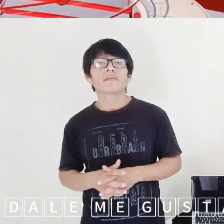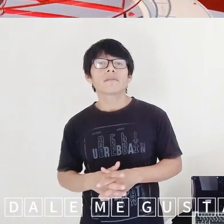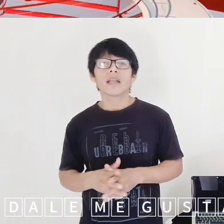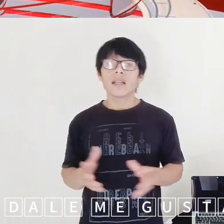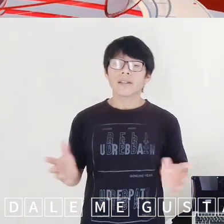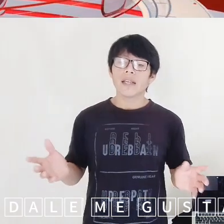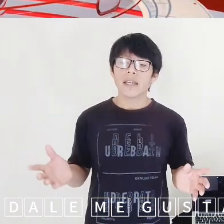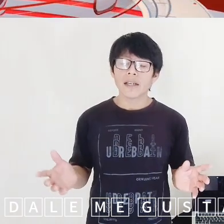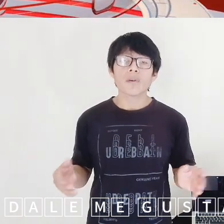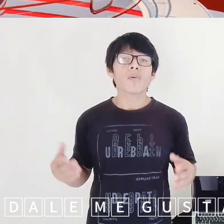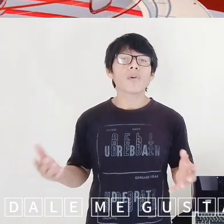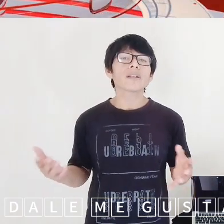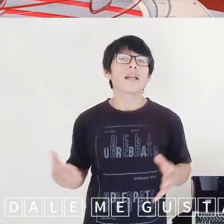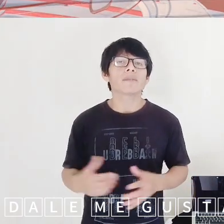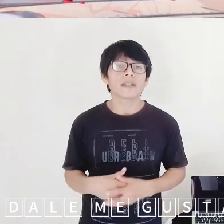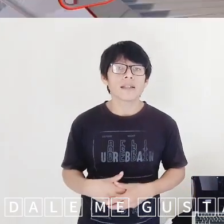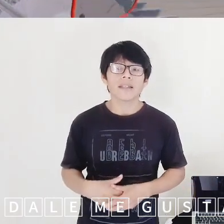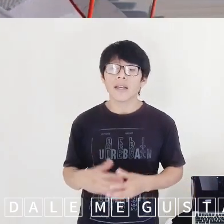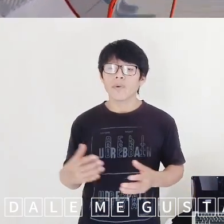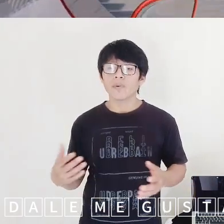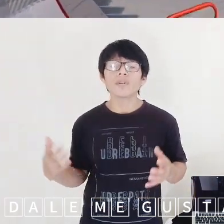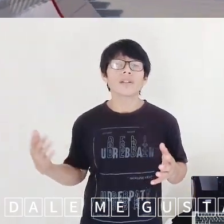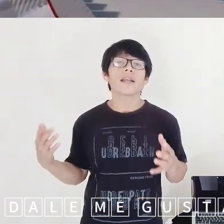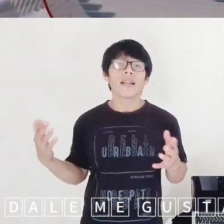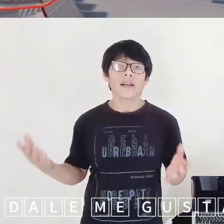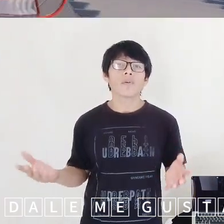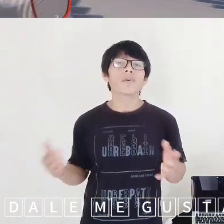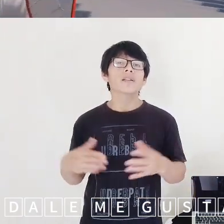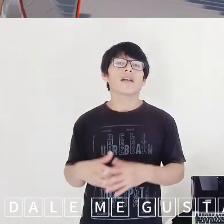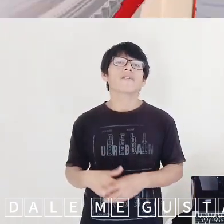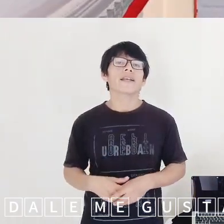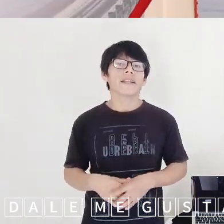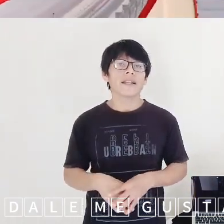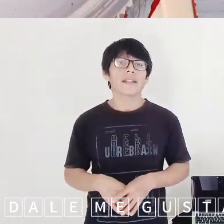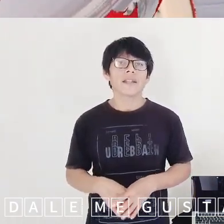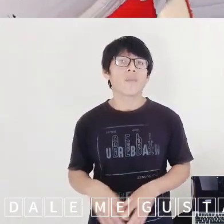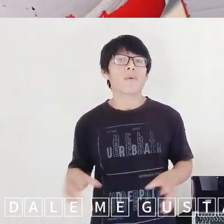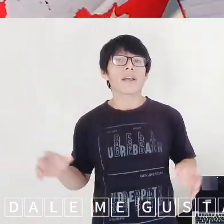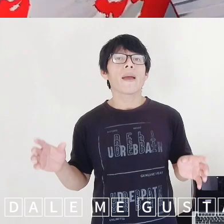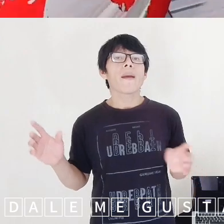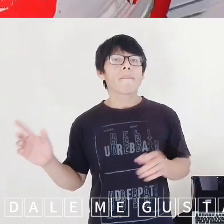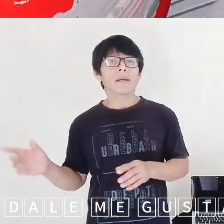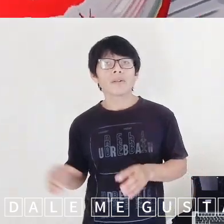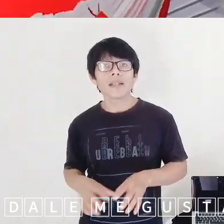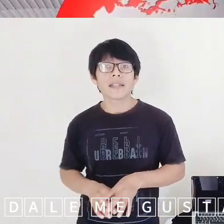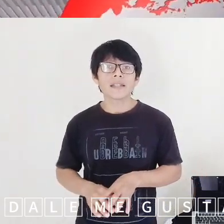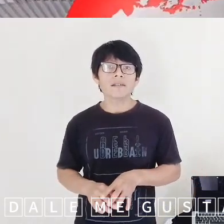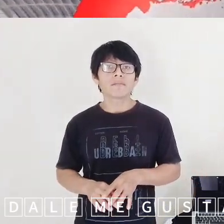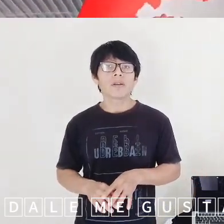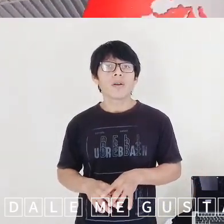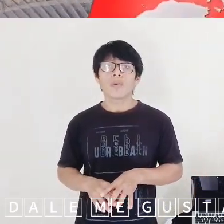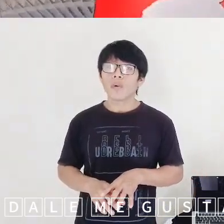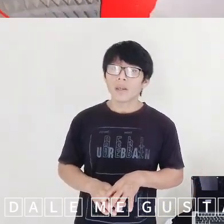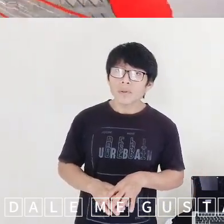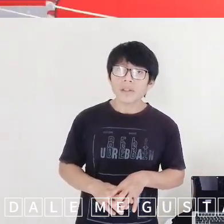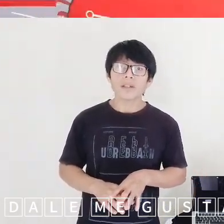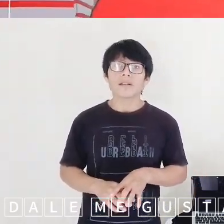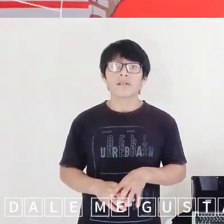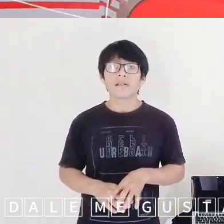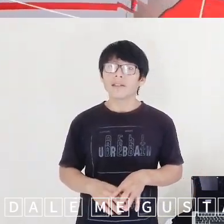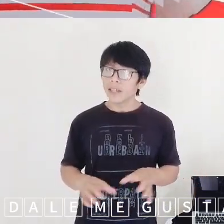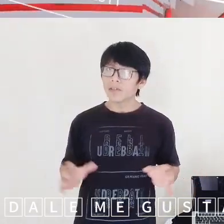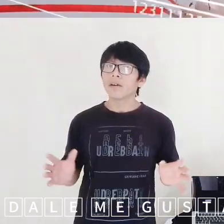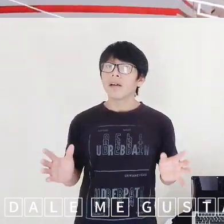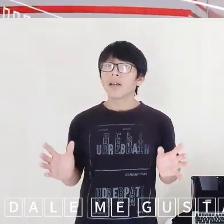él. Se le reconoce la amistad, se le reconoce la fidelidad, en serio, porque personas así no hay